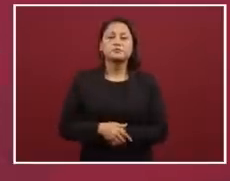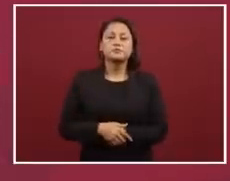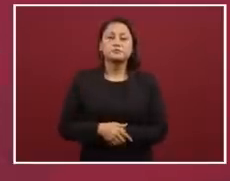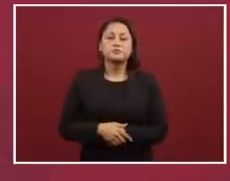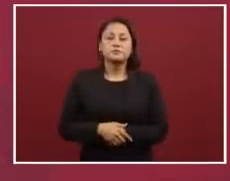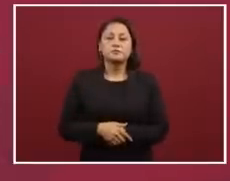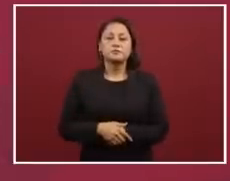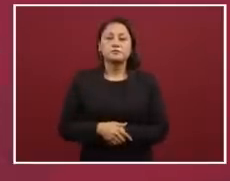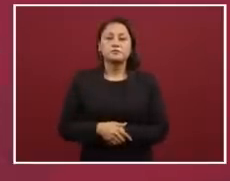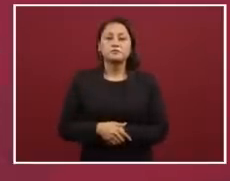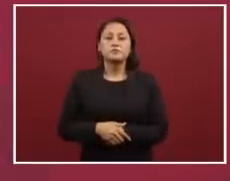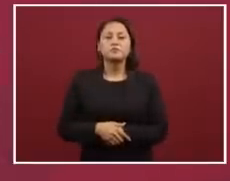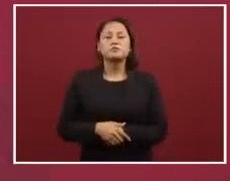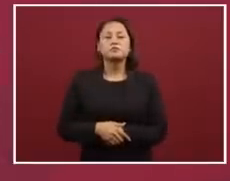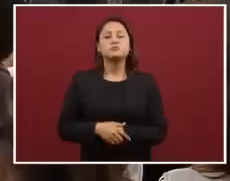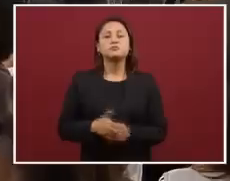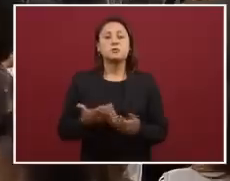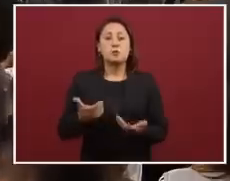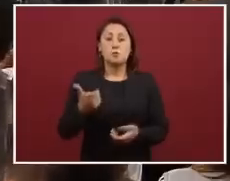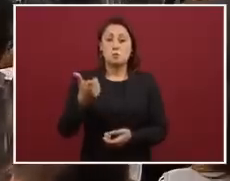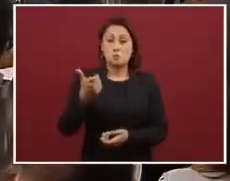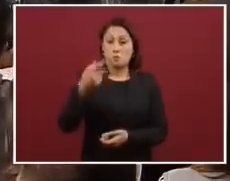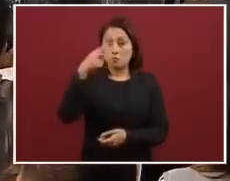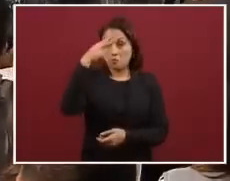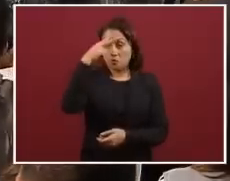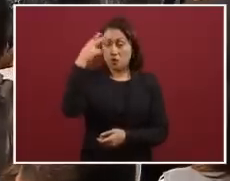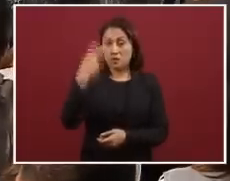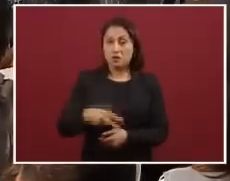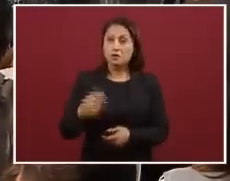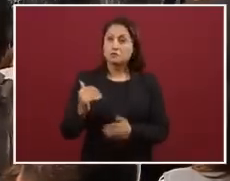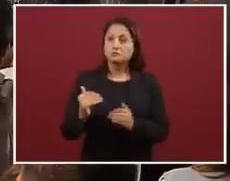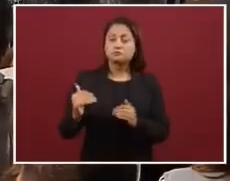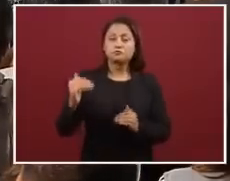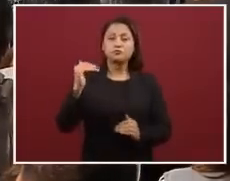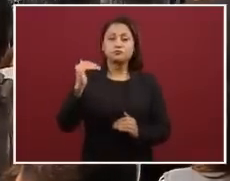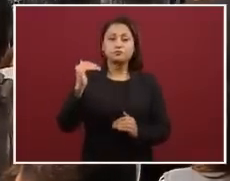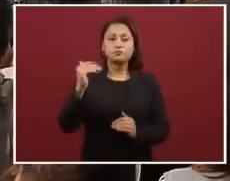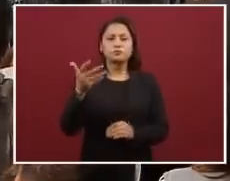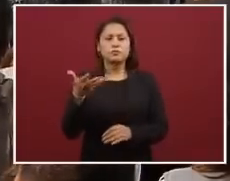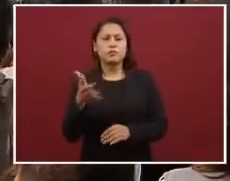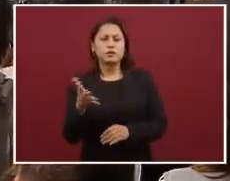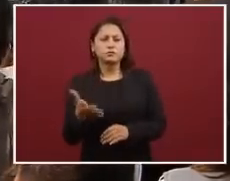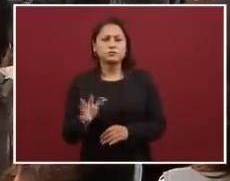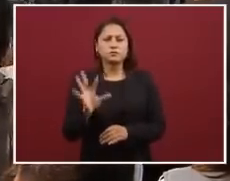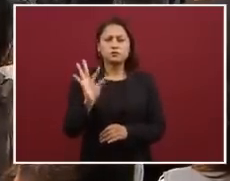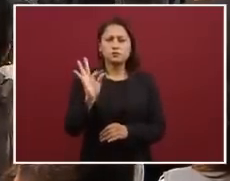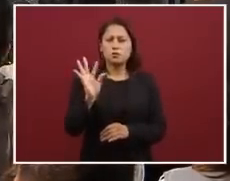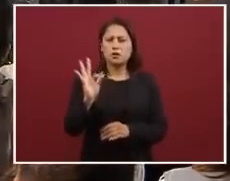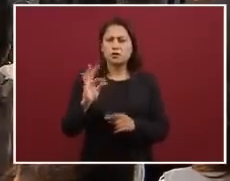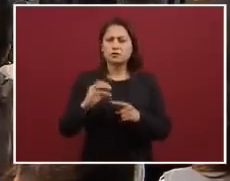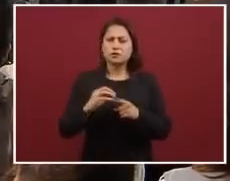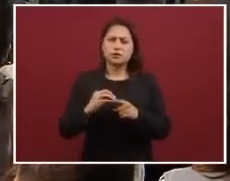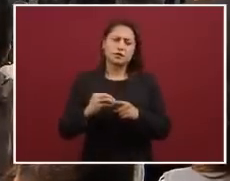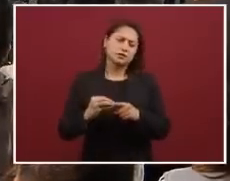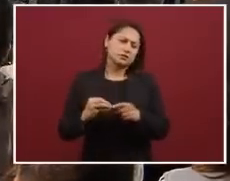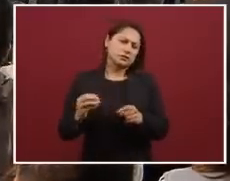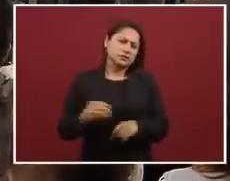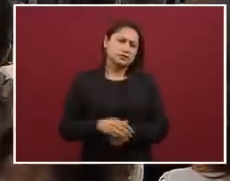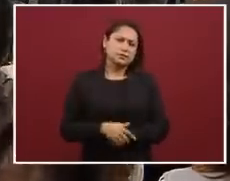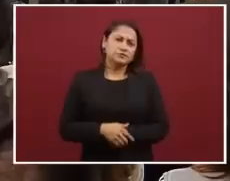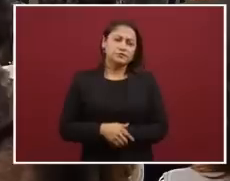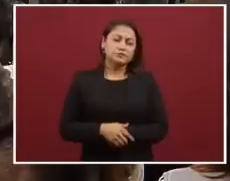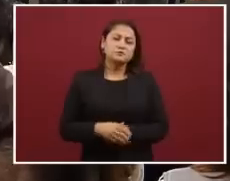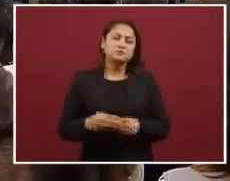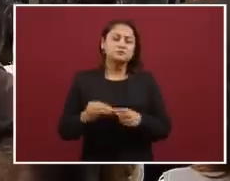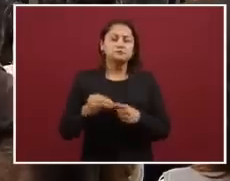apreciación del peso de alrededor de 40 centavos. Así